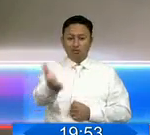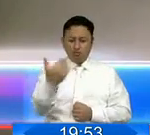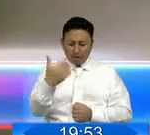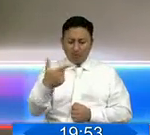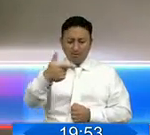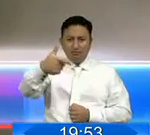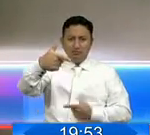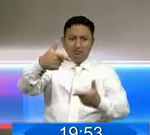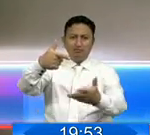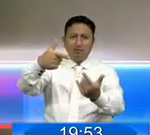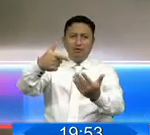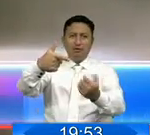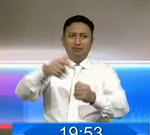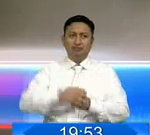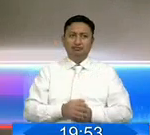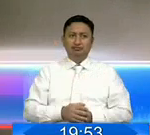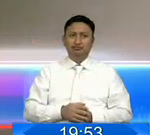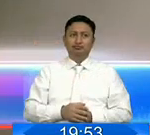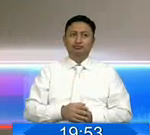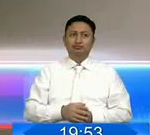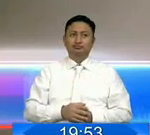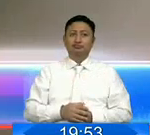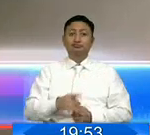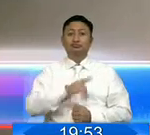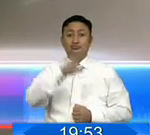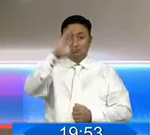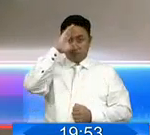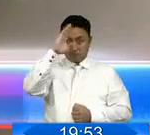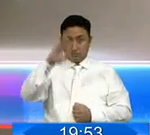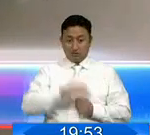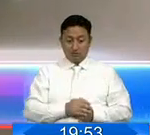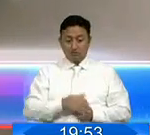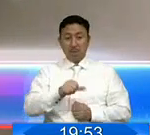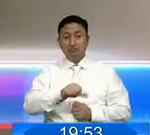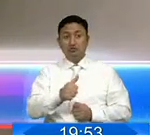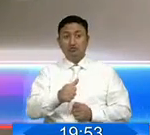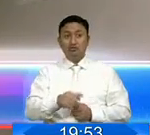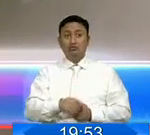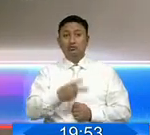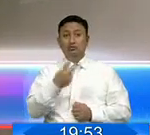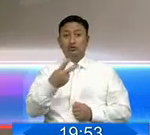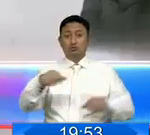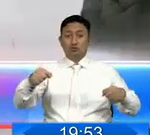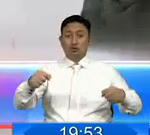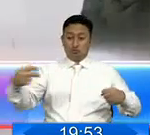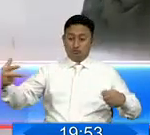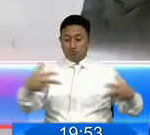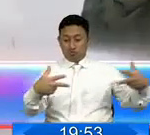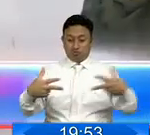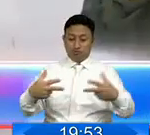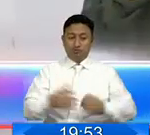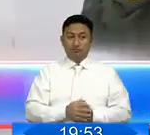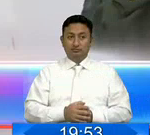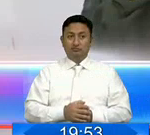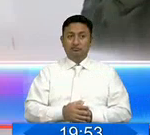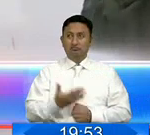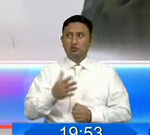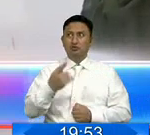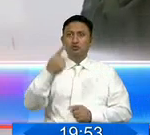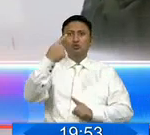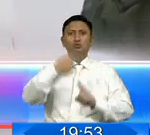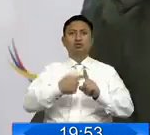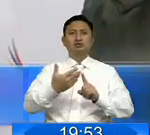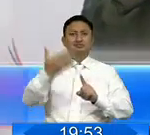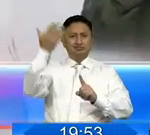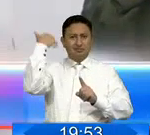dinero recaudado en el día de trabajo. La policía indicó que otros llegaron en 2 motocicletas. Y hace un mes aproximadamente,